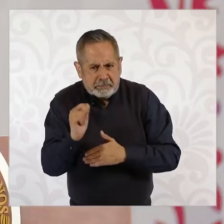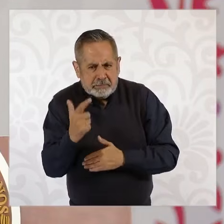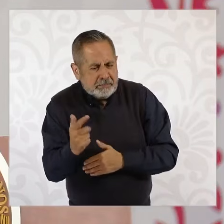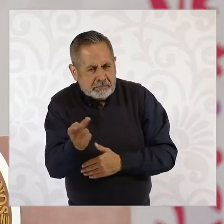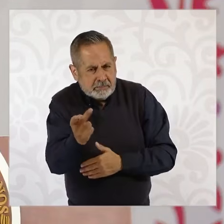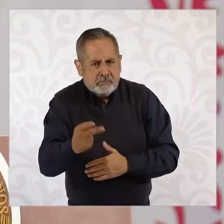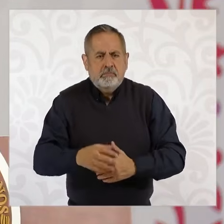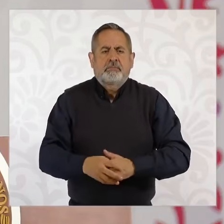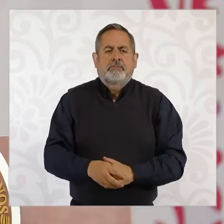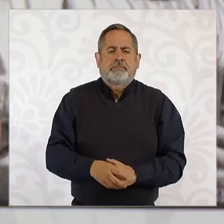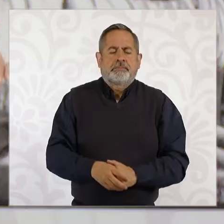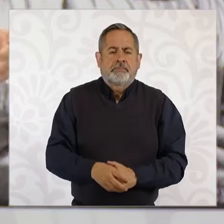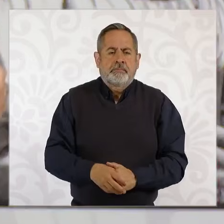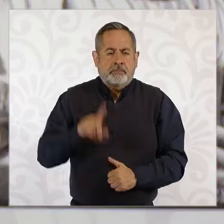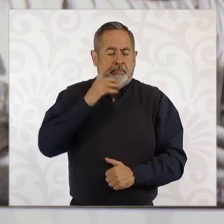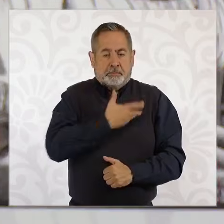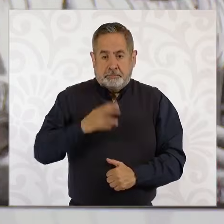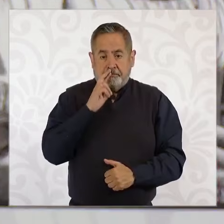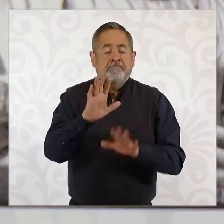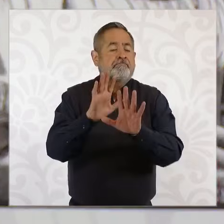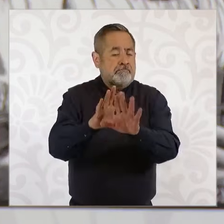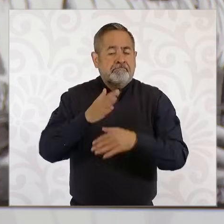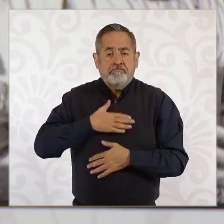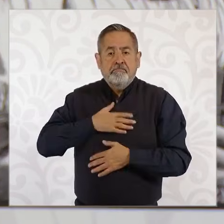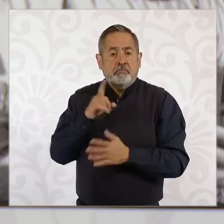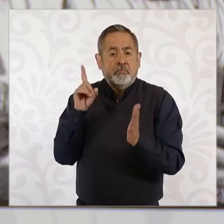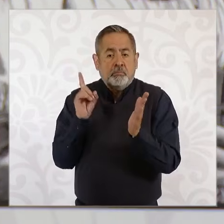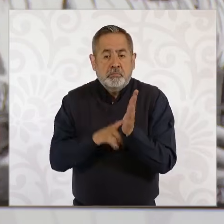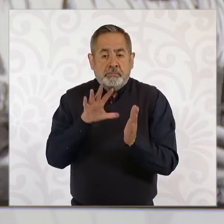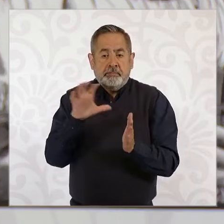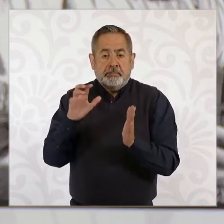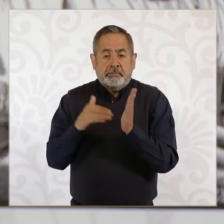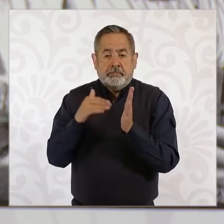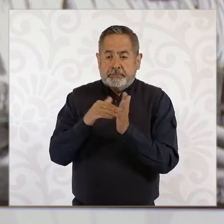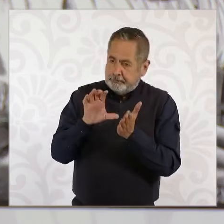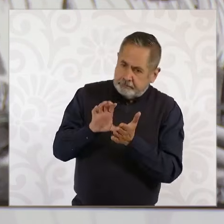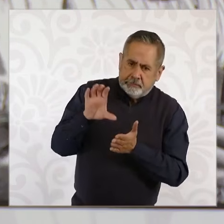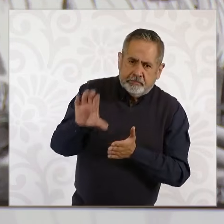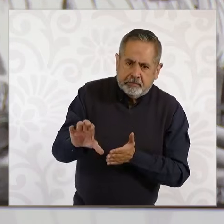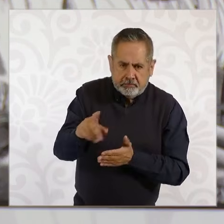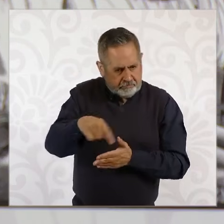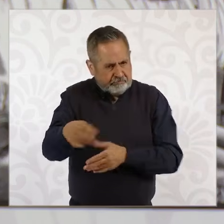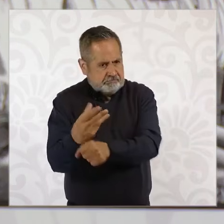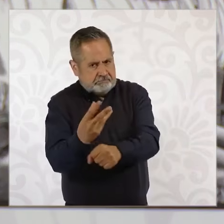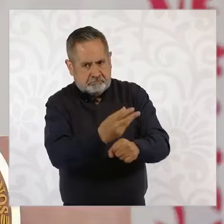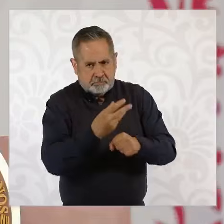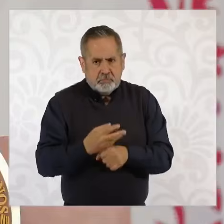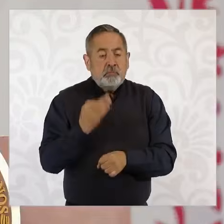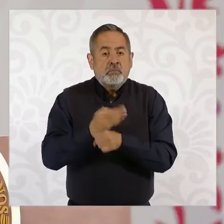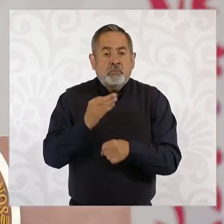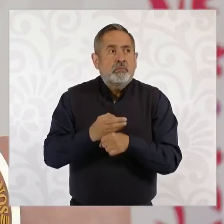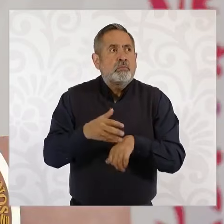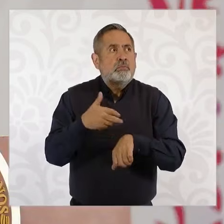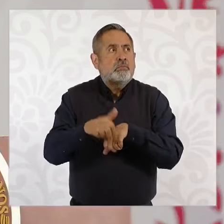Nosotros dimos 1.500 millones ahora a la ciudad. Estamos trabajando en terminar la